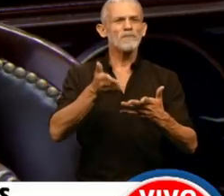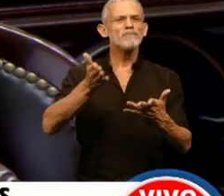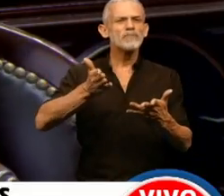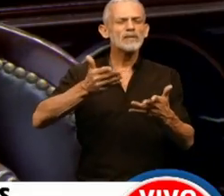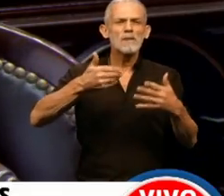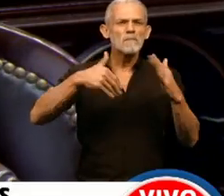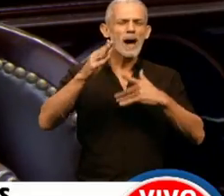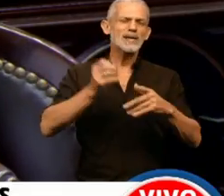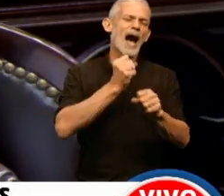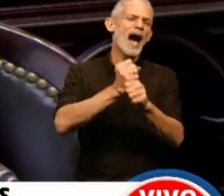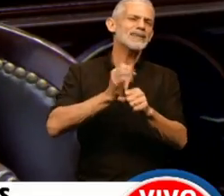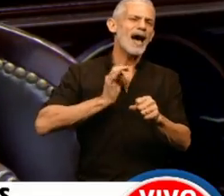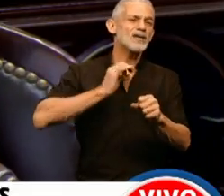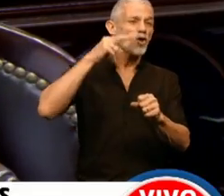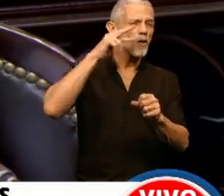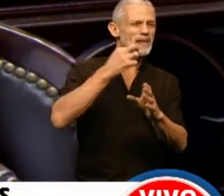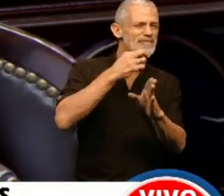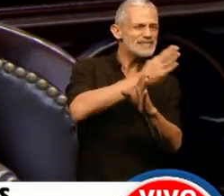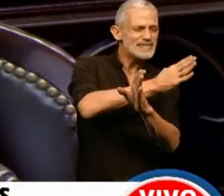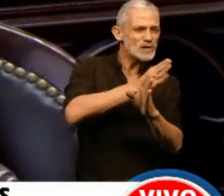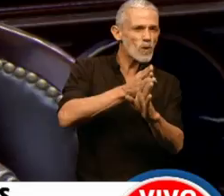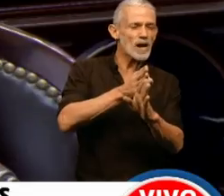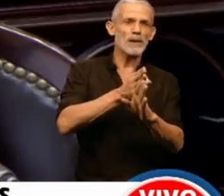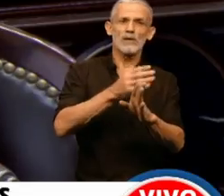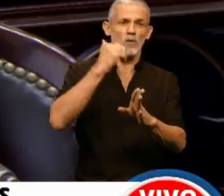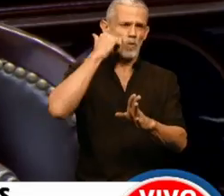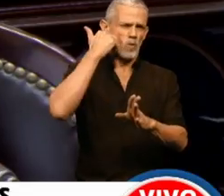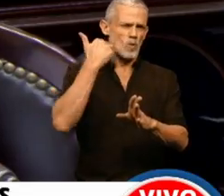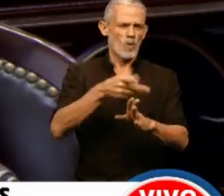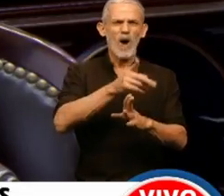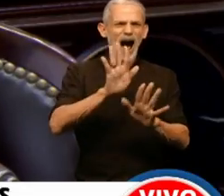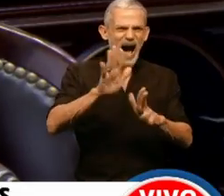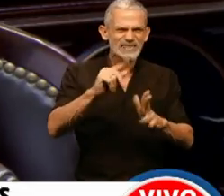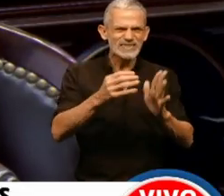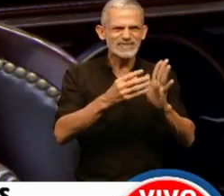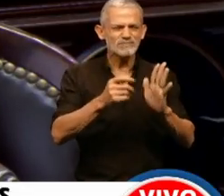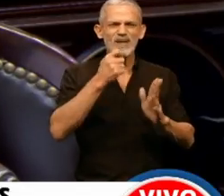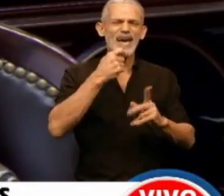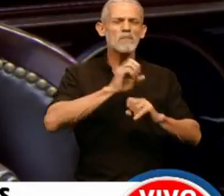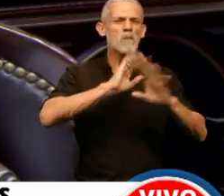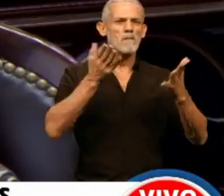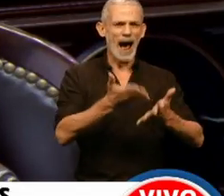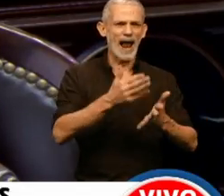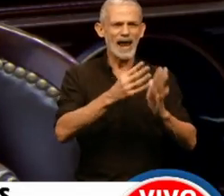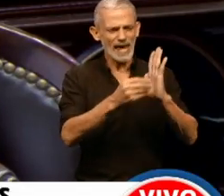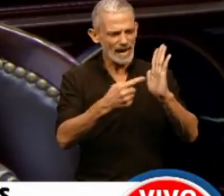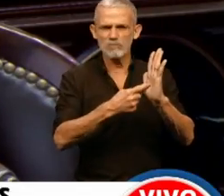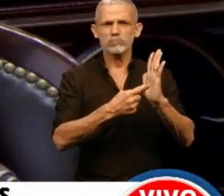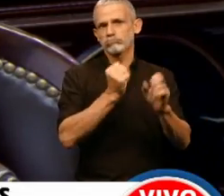especialmente hasta el año 2019 un vergonzoso ejemplo de combinación de